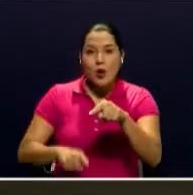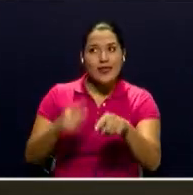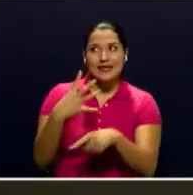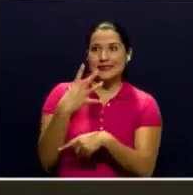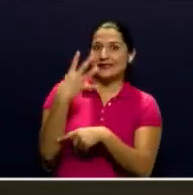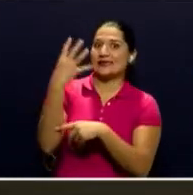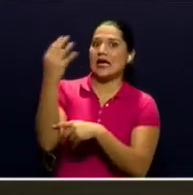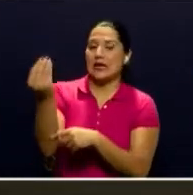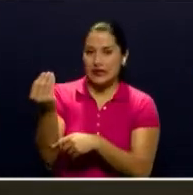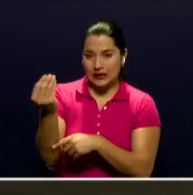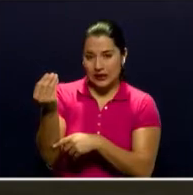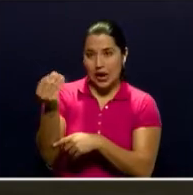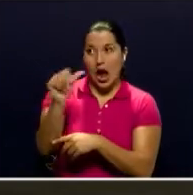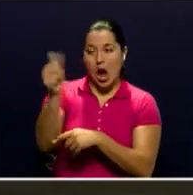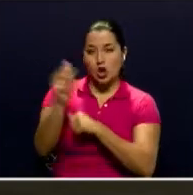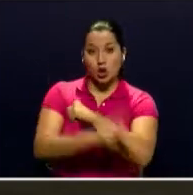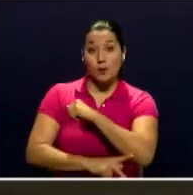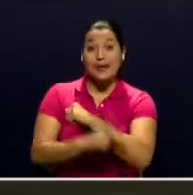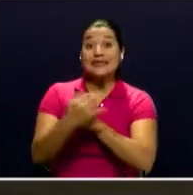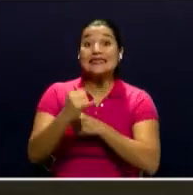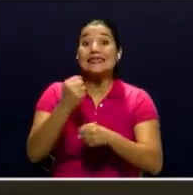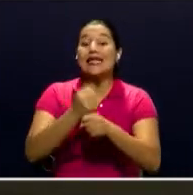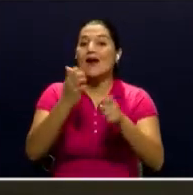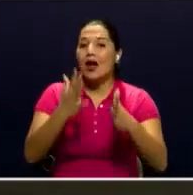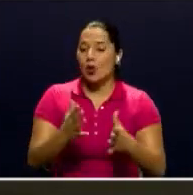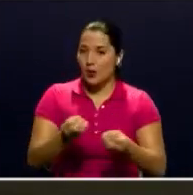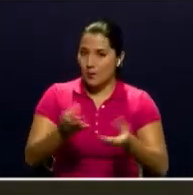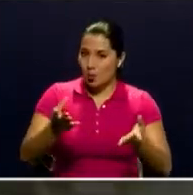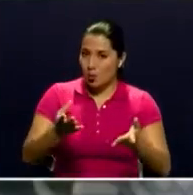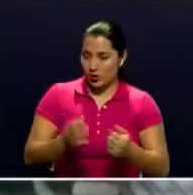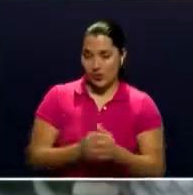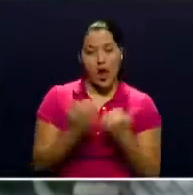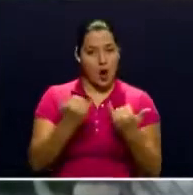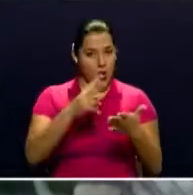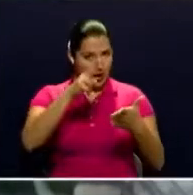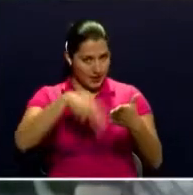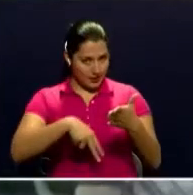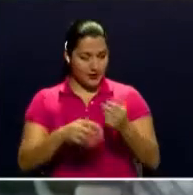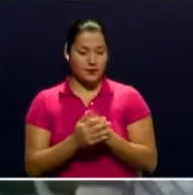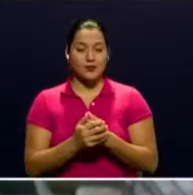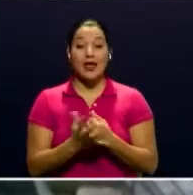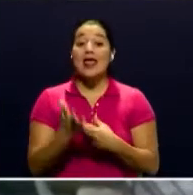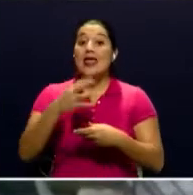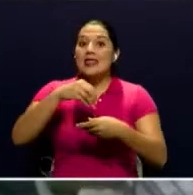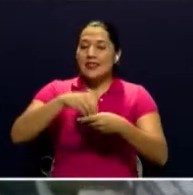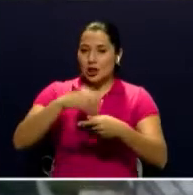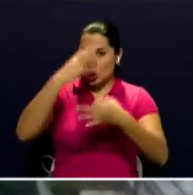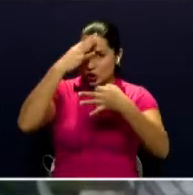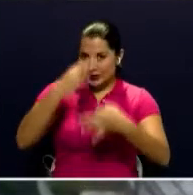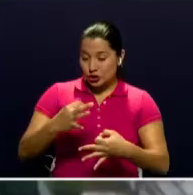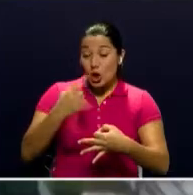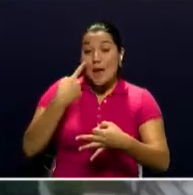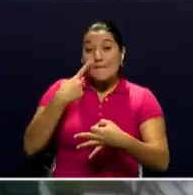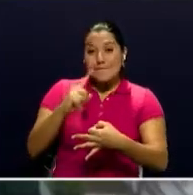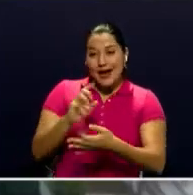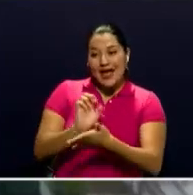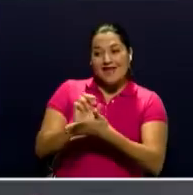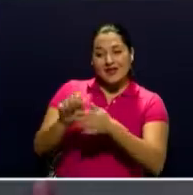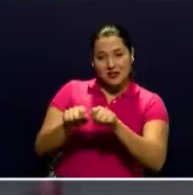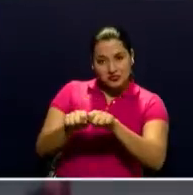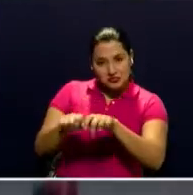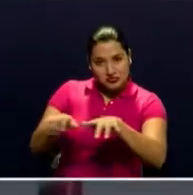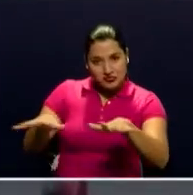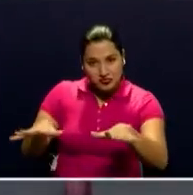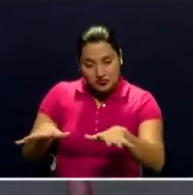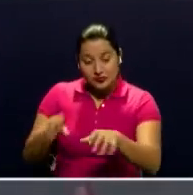siendo empleados públicos del país. Y se los voy a leer textualmente. Dice: como parte de las acciones preventivas y de mitigación para la atención